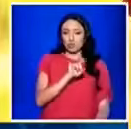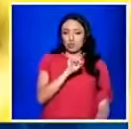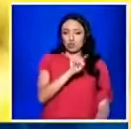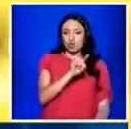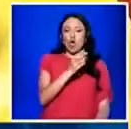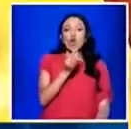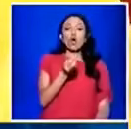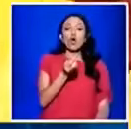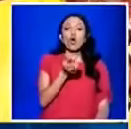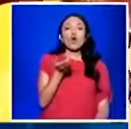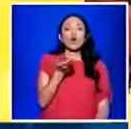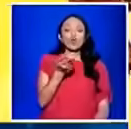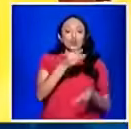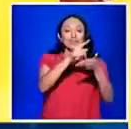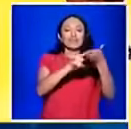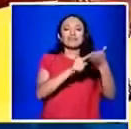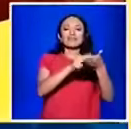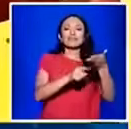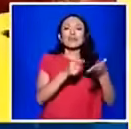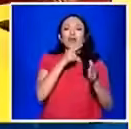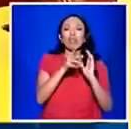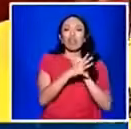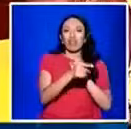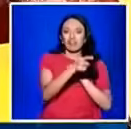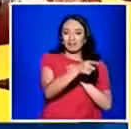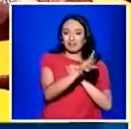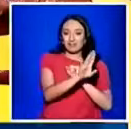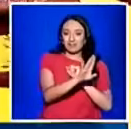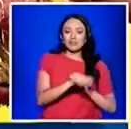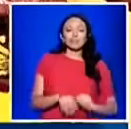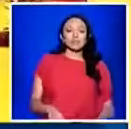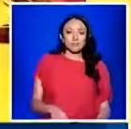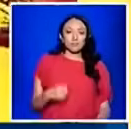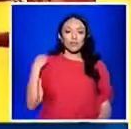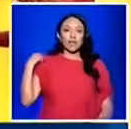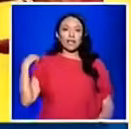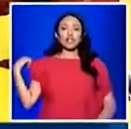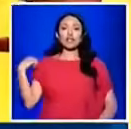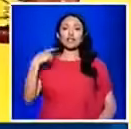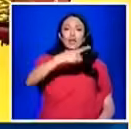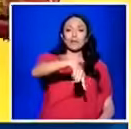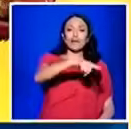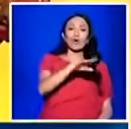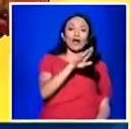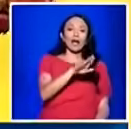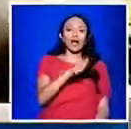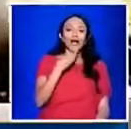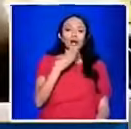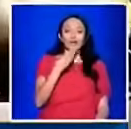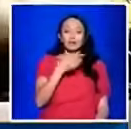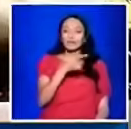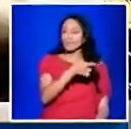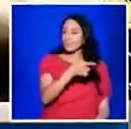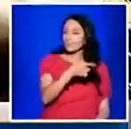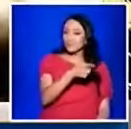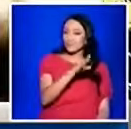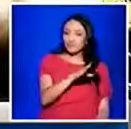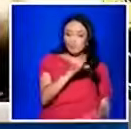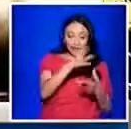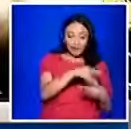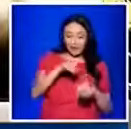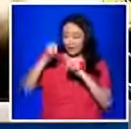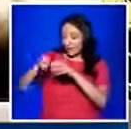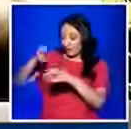donde tiene las heces del cangrejo, ¿no? Entonces, evitamos que eso caiga a nuestro caldo. Una vez que hemos metido